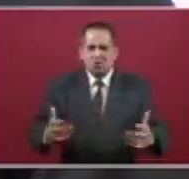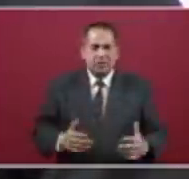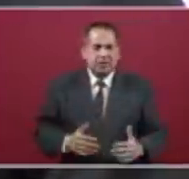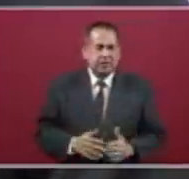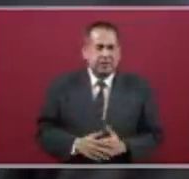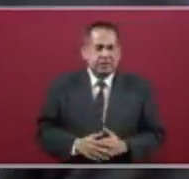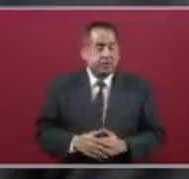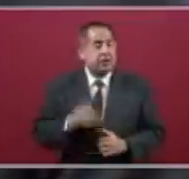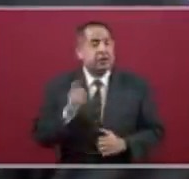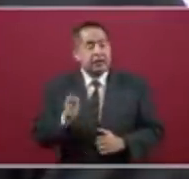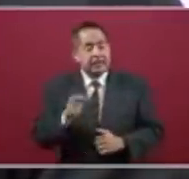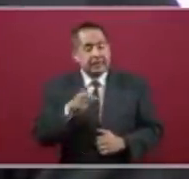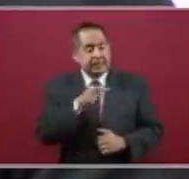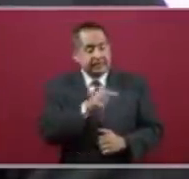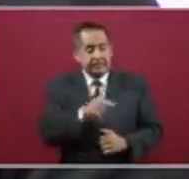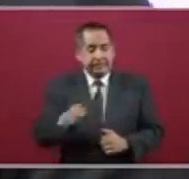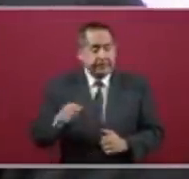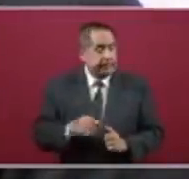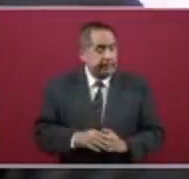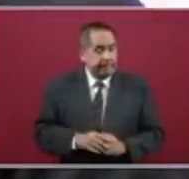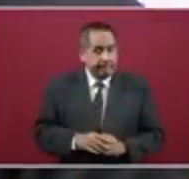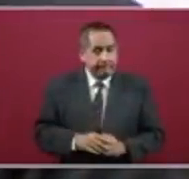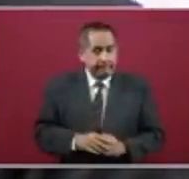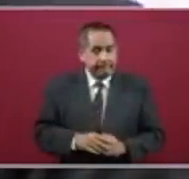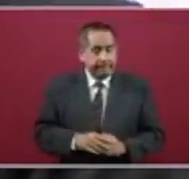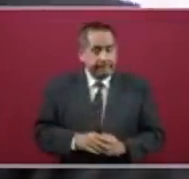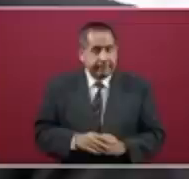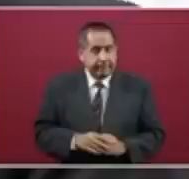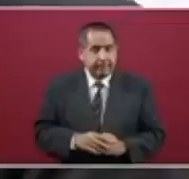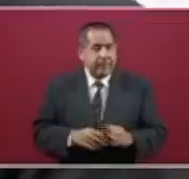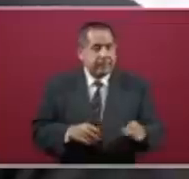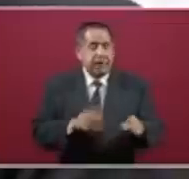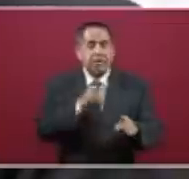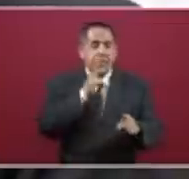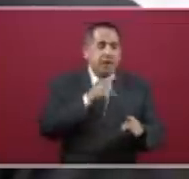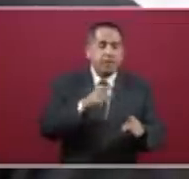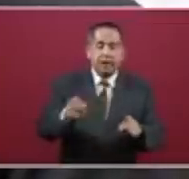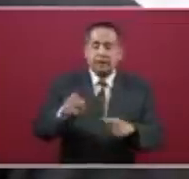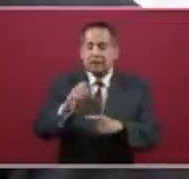padeció de abandono